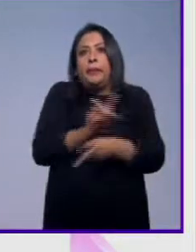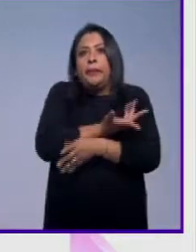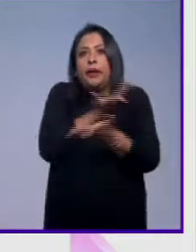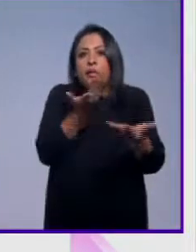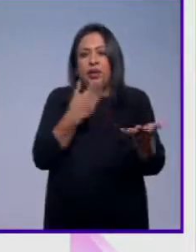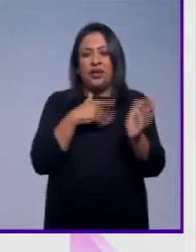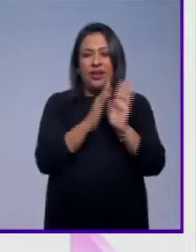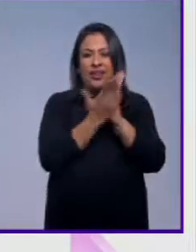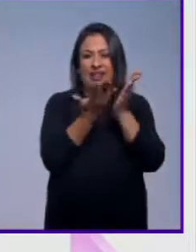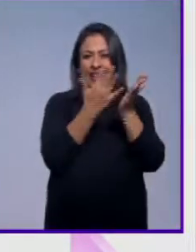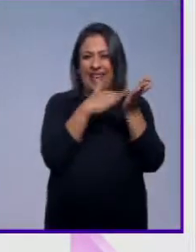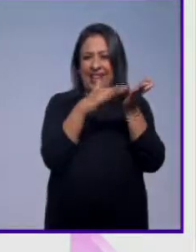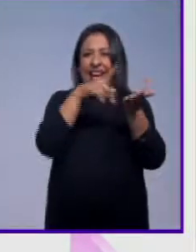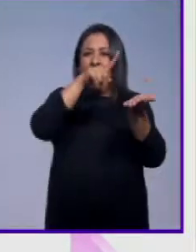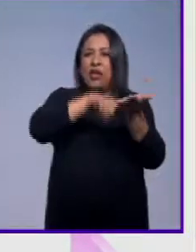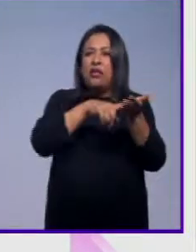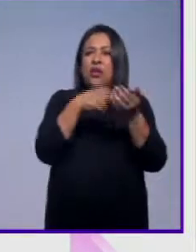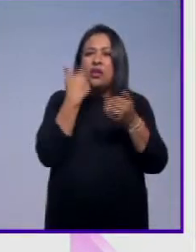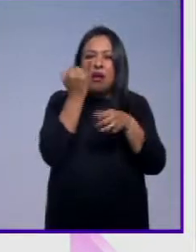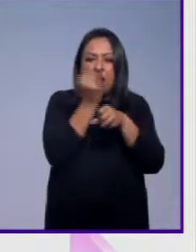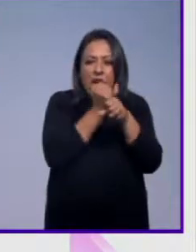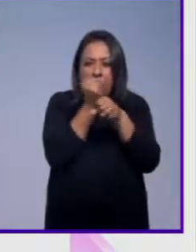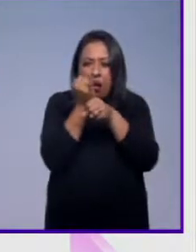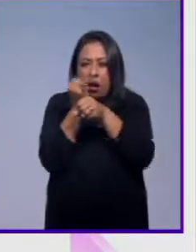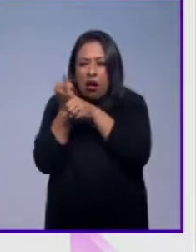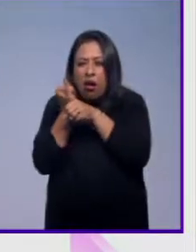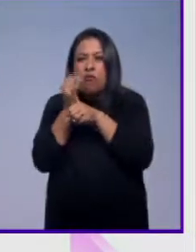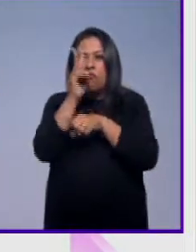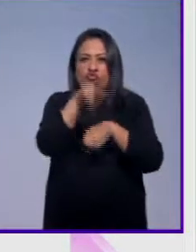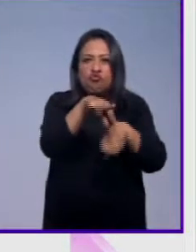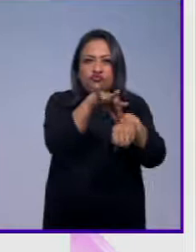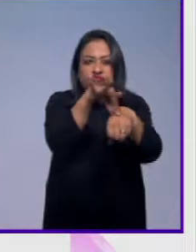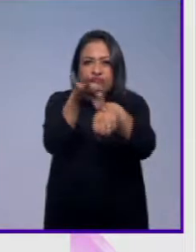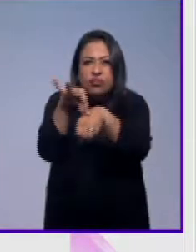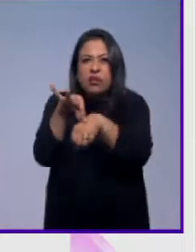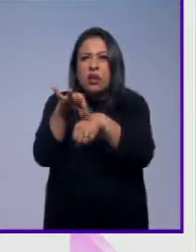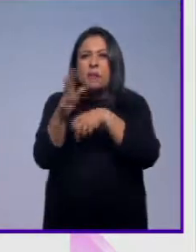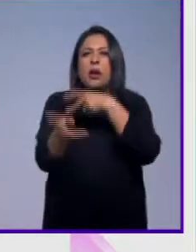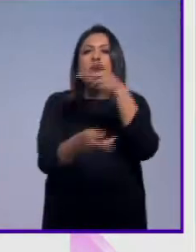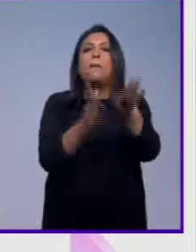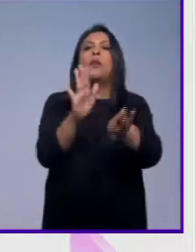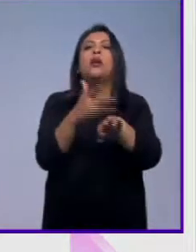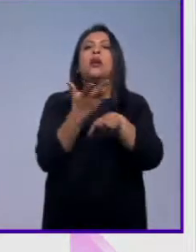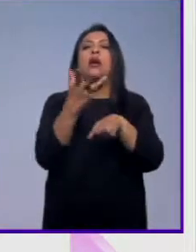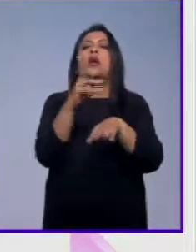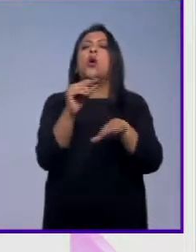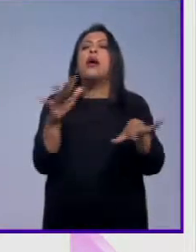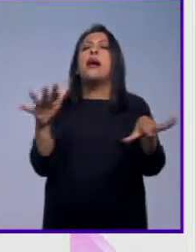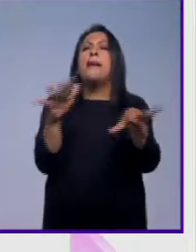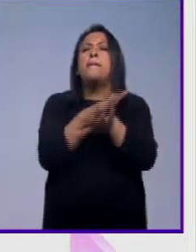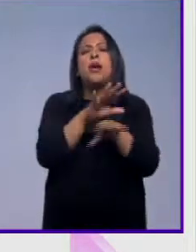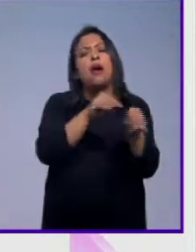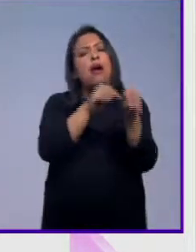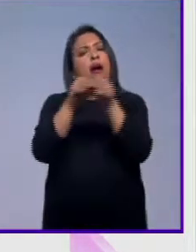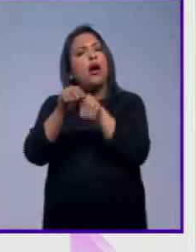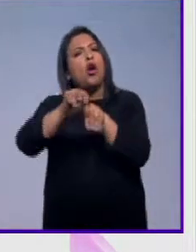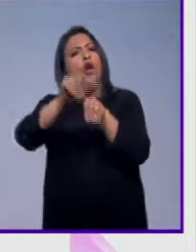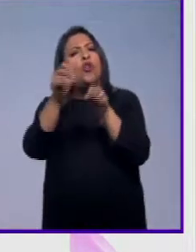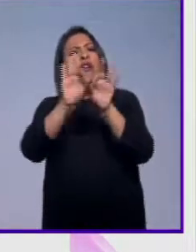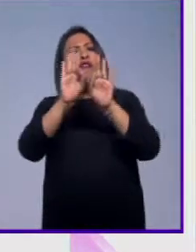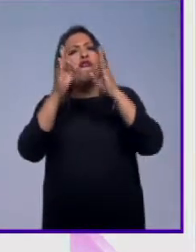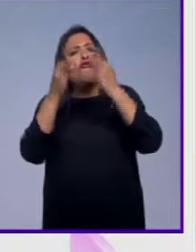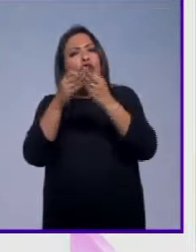explorar todas estas realidades y preguntarse por qué no estamos moviéndonos a otro lugar donde